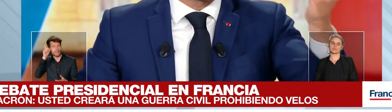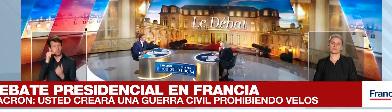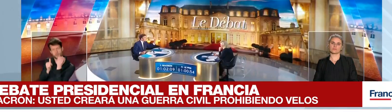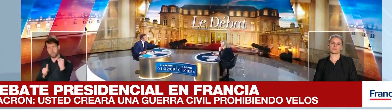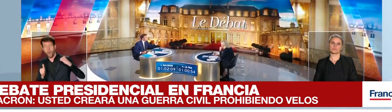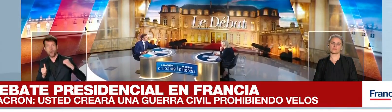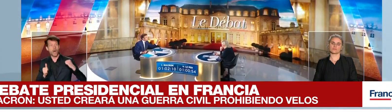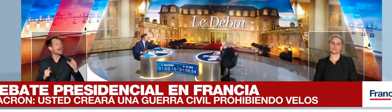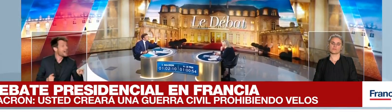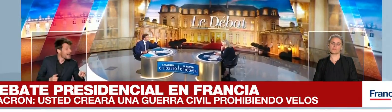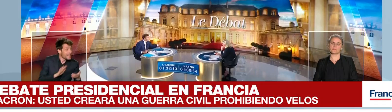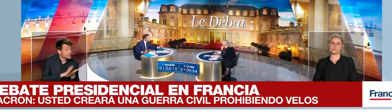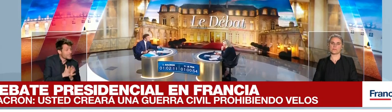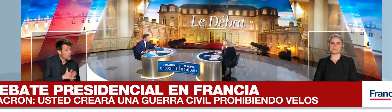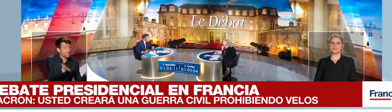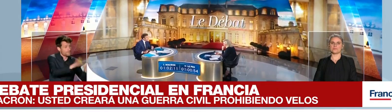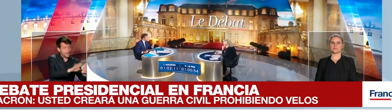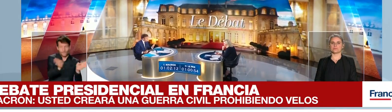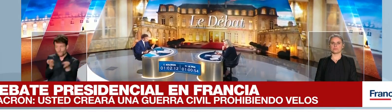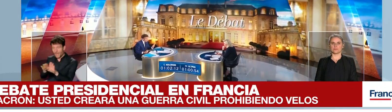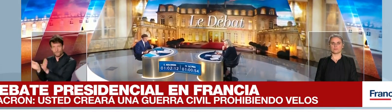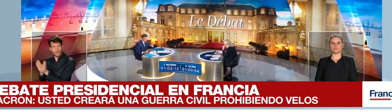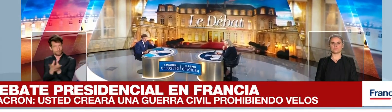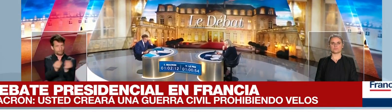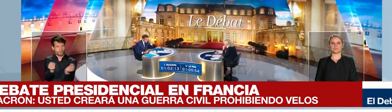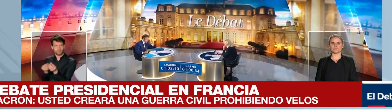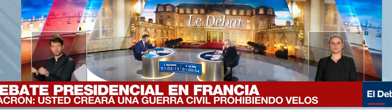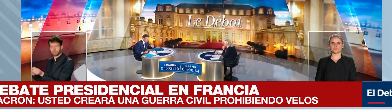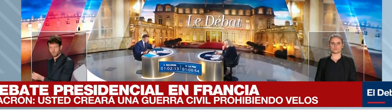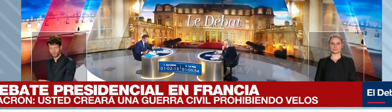querían respetar la República. Entonces cerramos esas asociaciones. Y